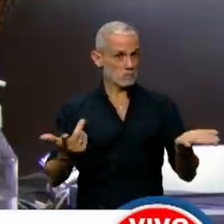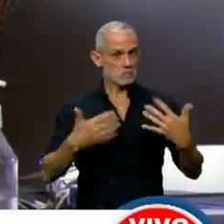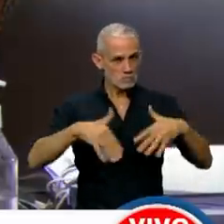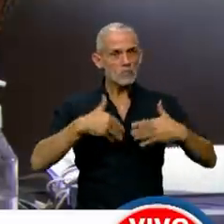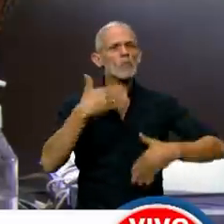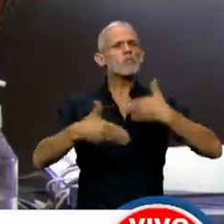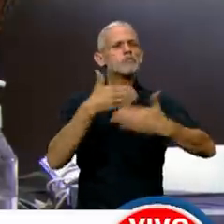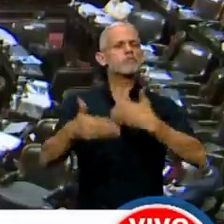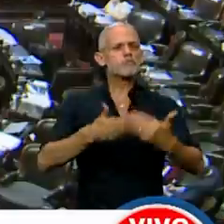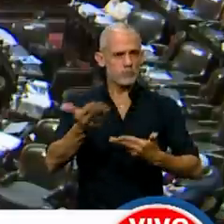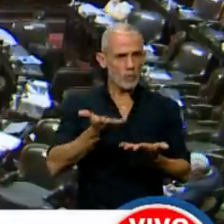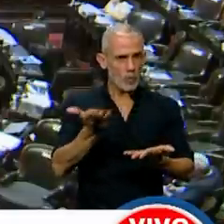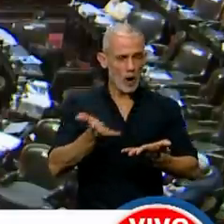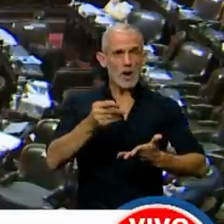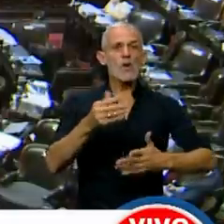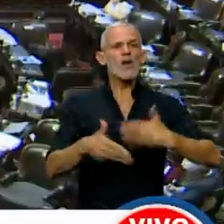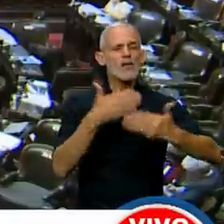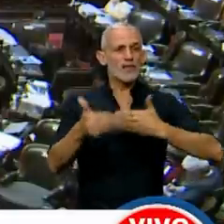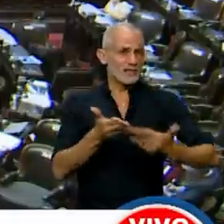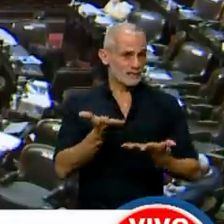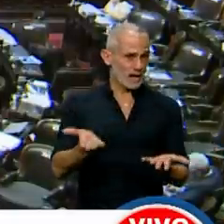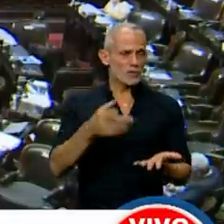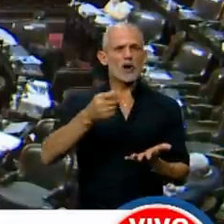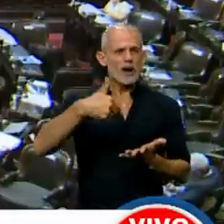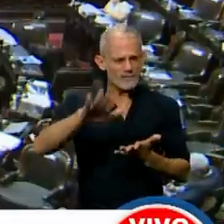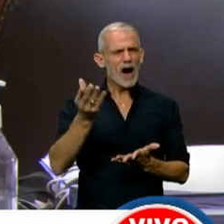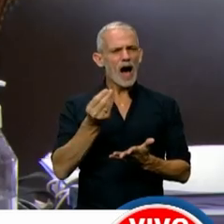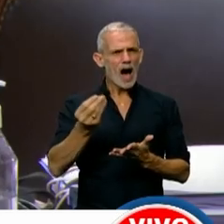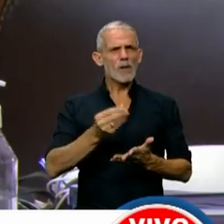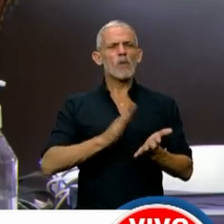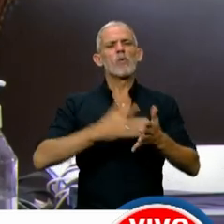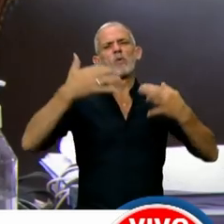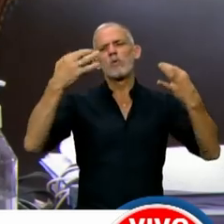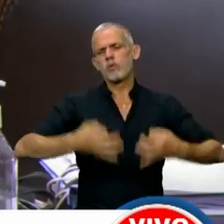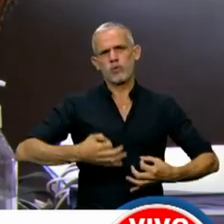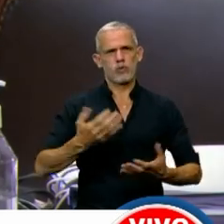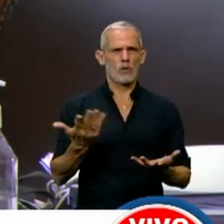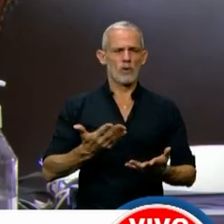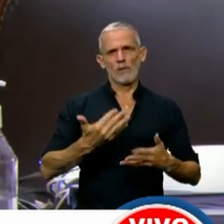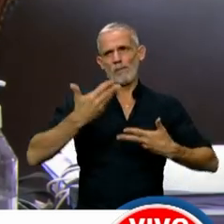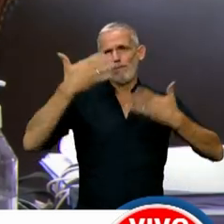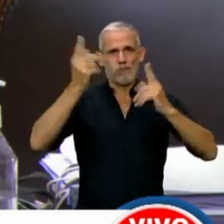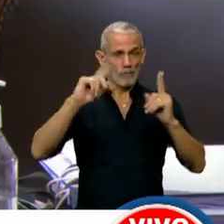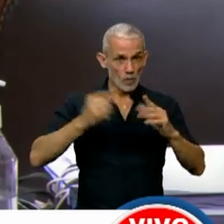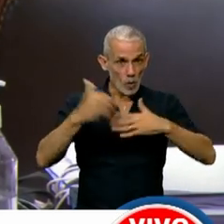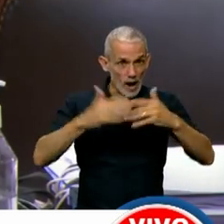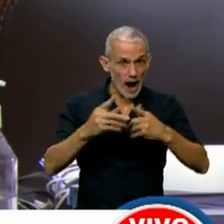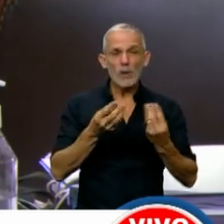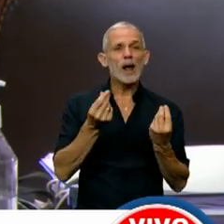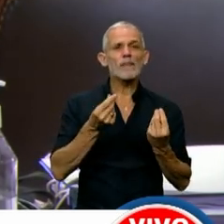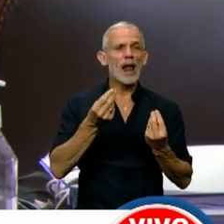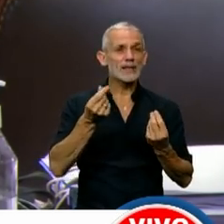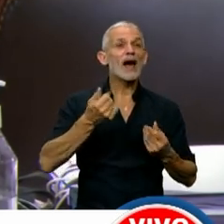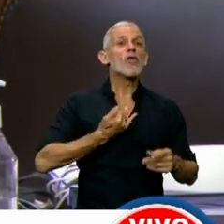arroyo un desarrollo que vamos a concretar una obra con recursos nacionales